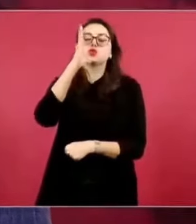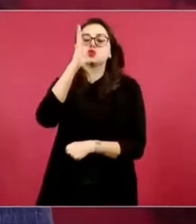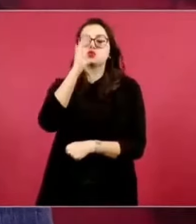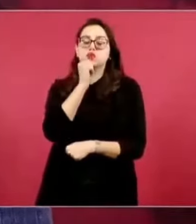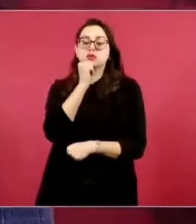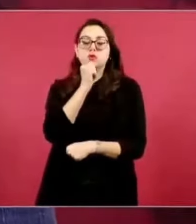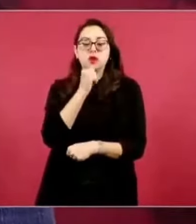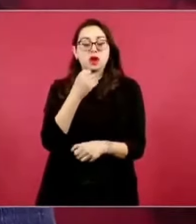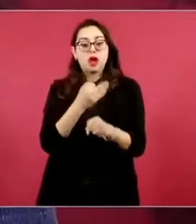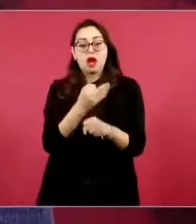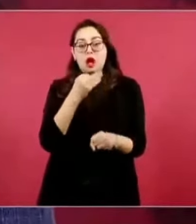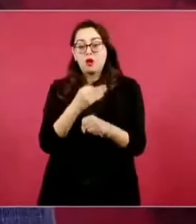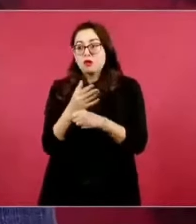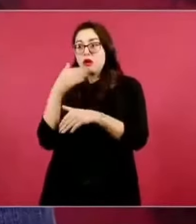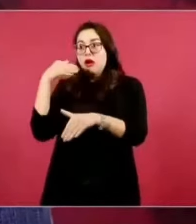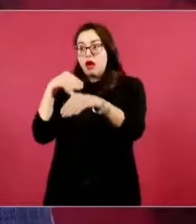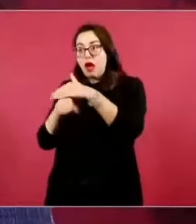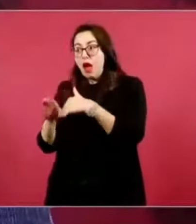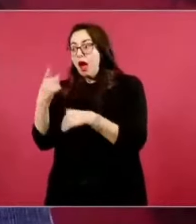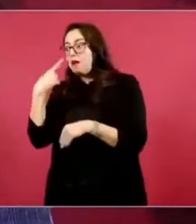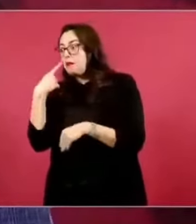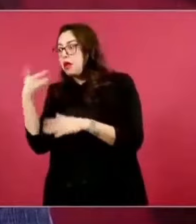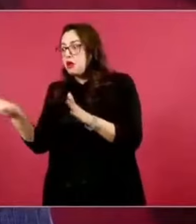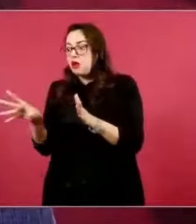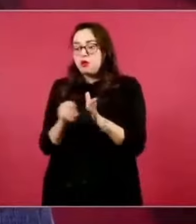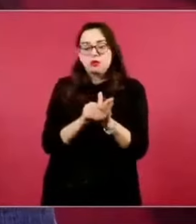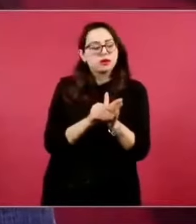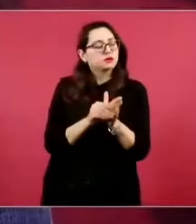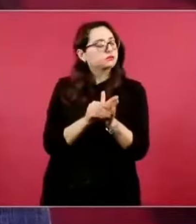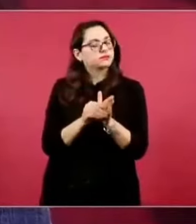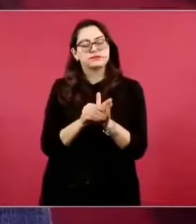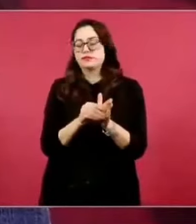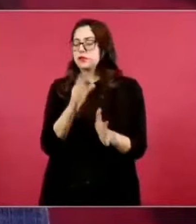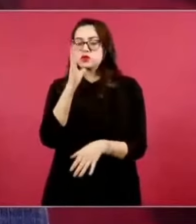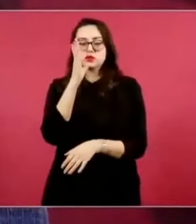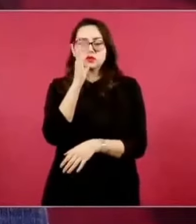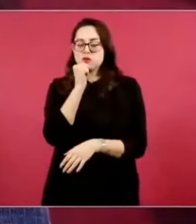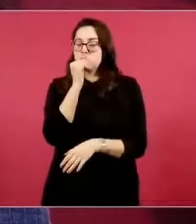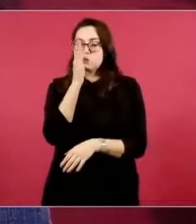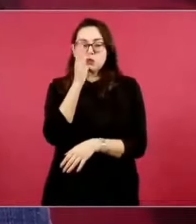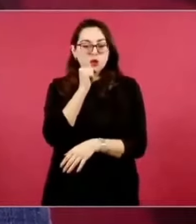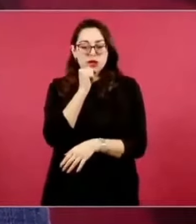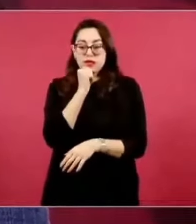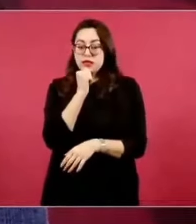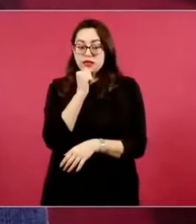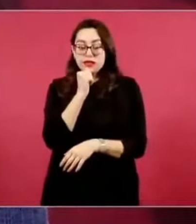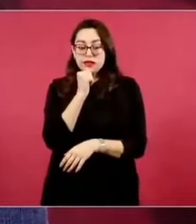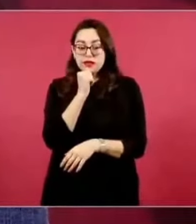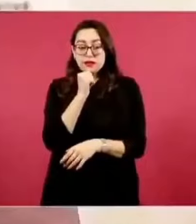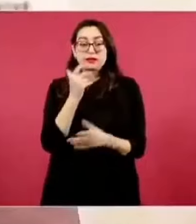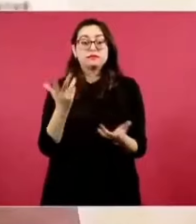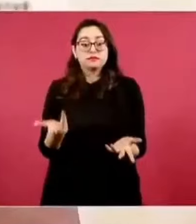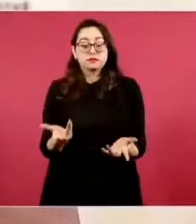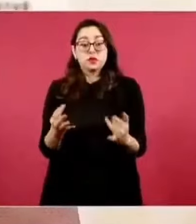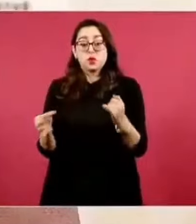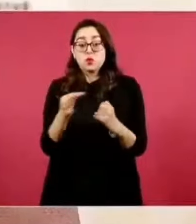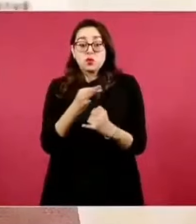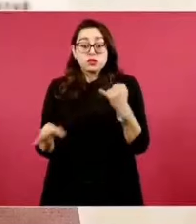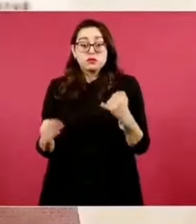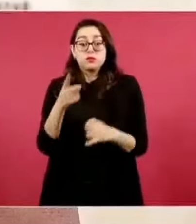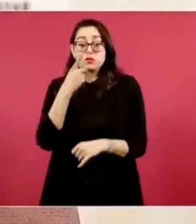porque no es algo que eh cabalmente resuelva el problema termino diciendo hay más